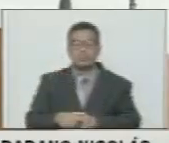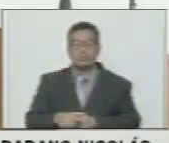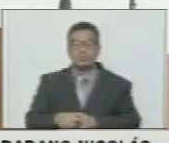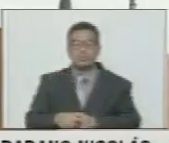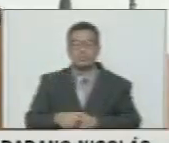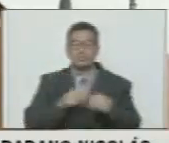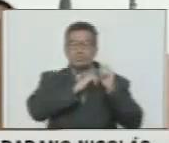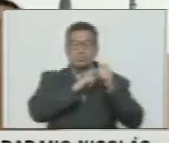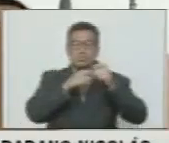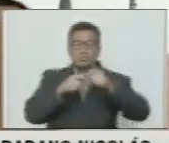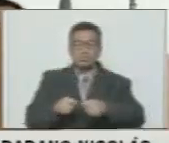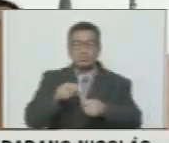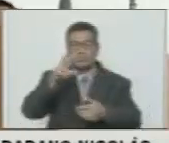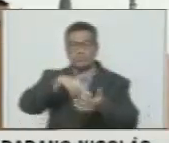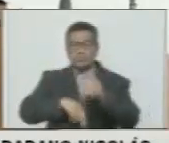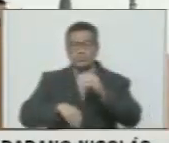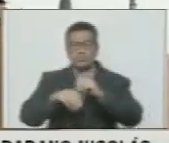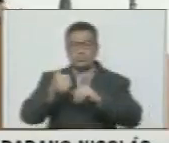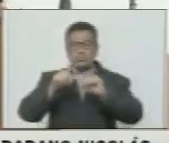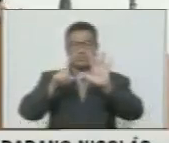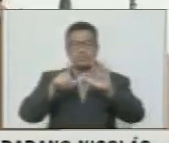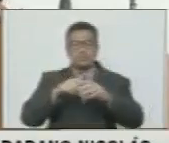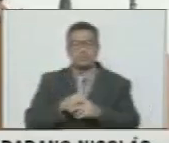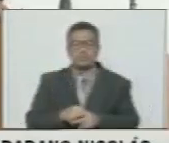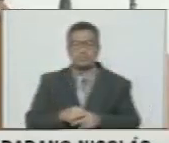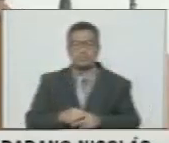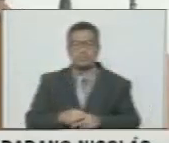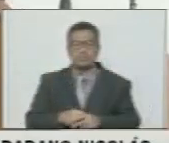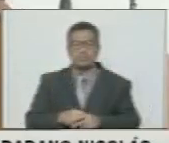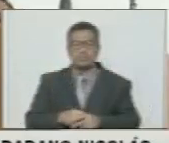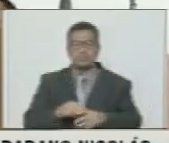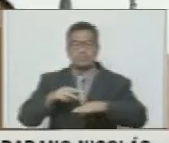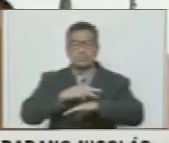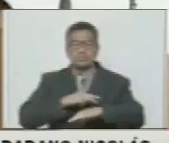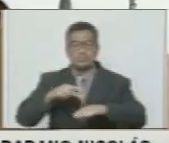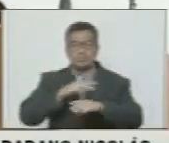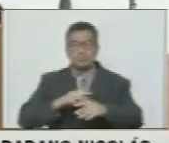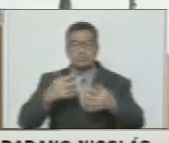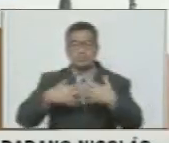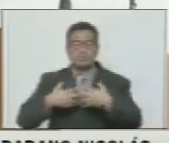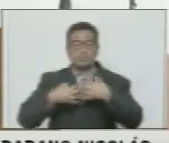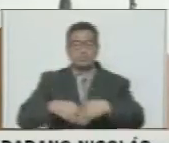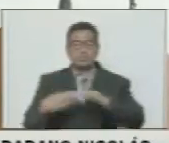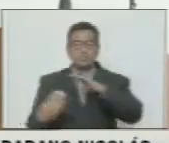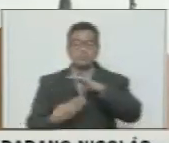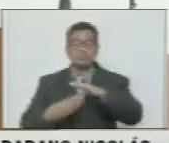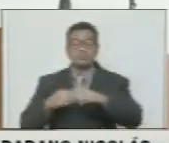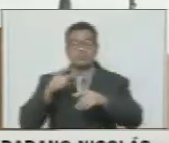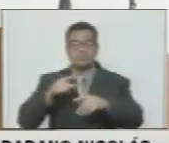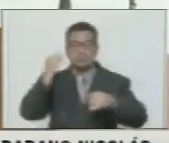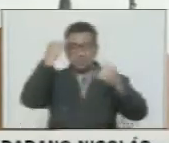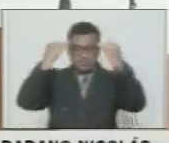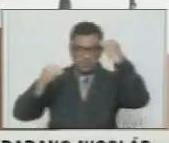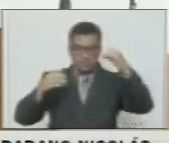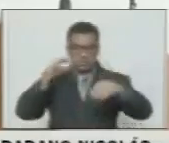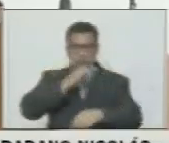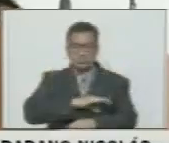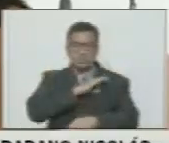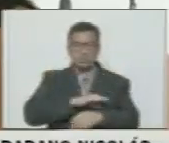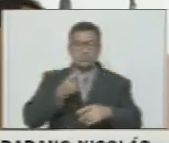También fue designado en el año 2016 como ministro de Industrias Básicas,